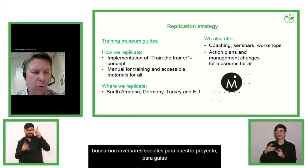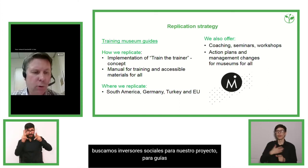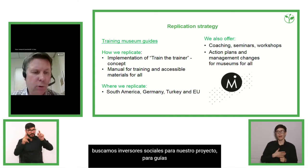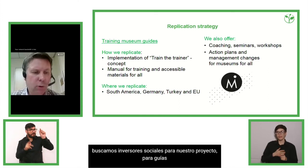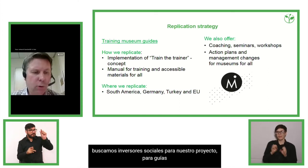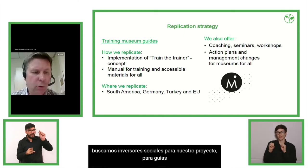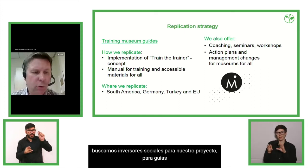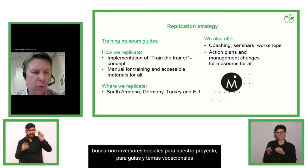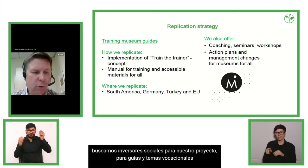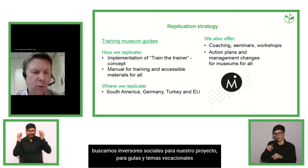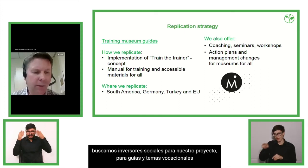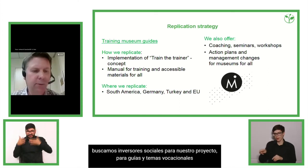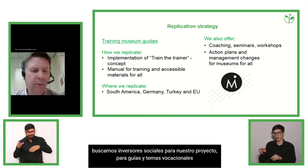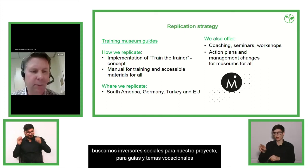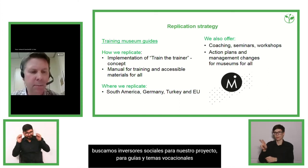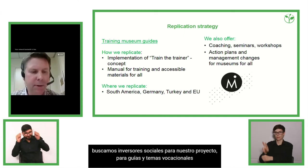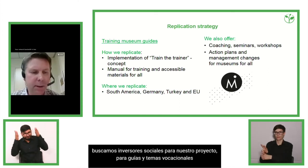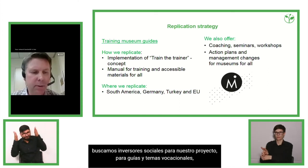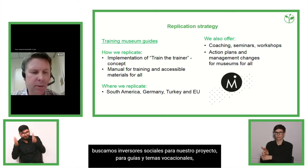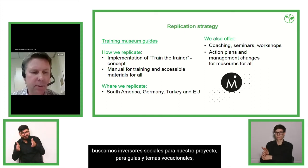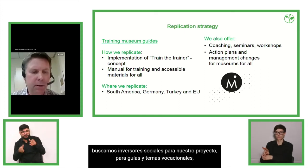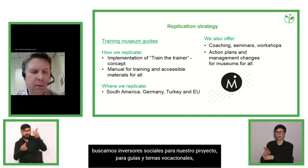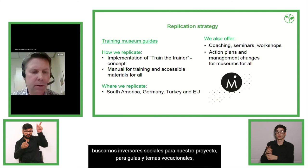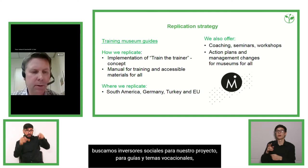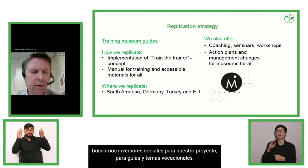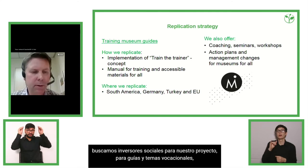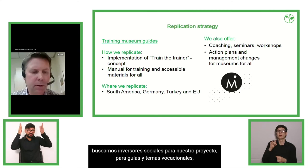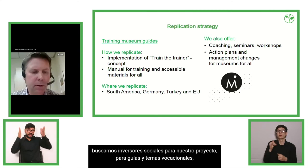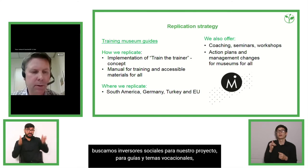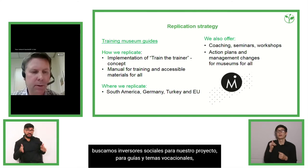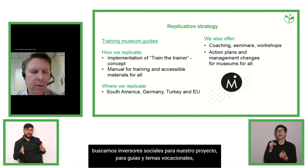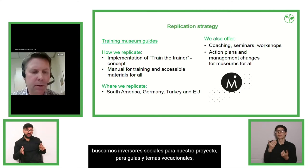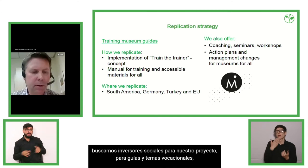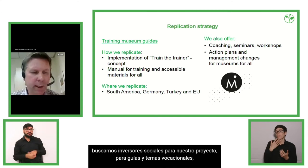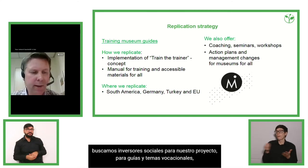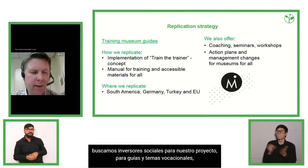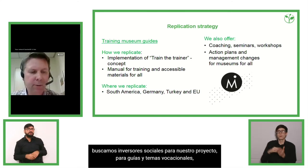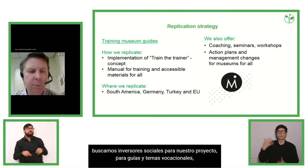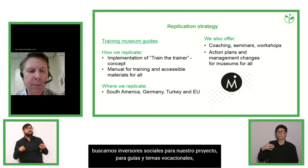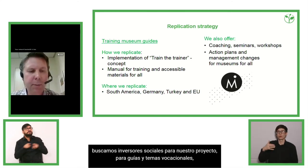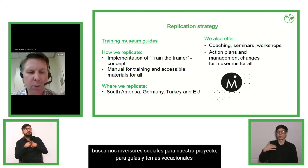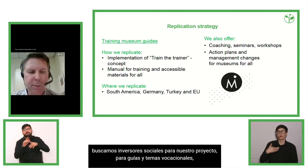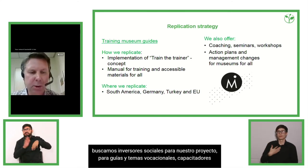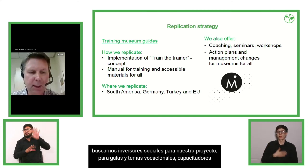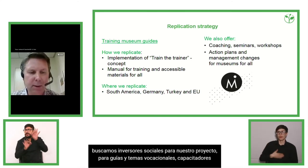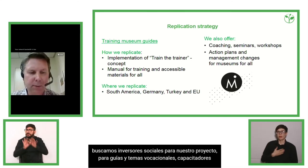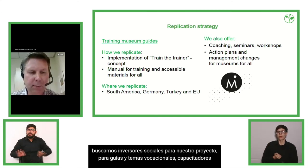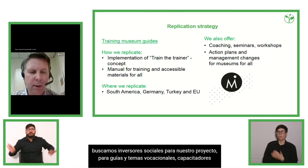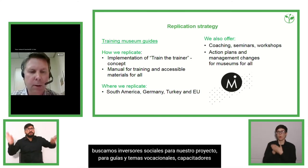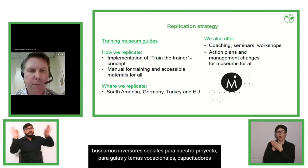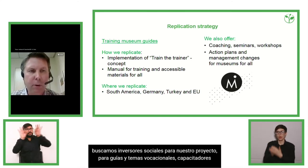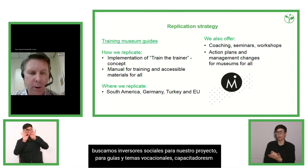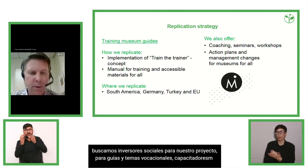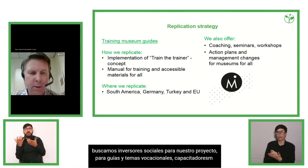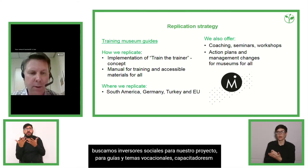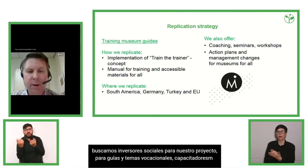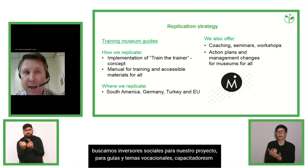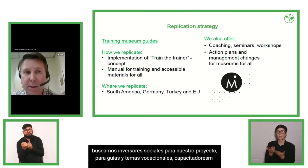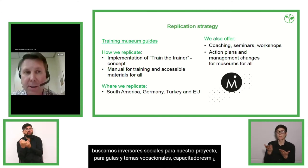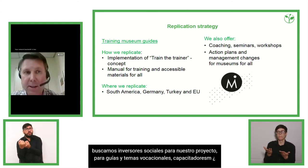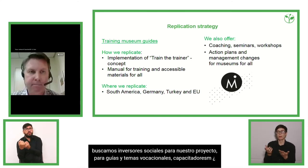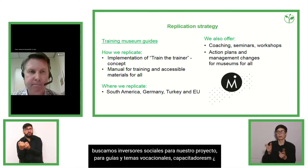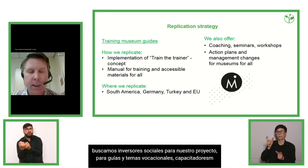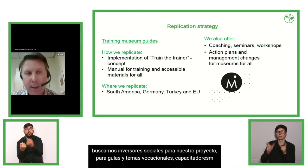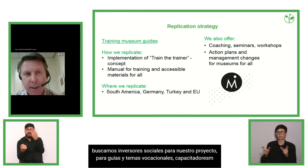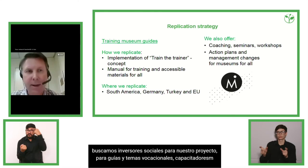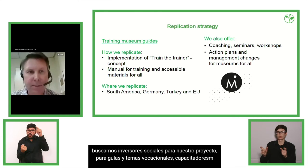capacitación. Y lo más importante para nosotros es que queremos ayudar a la persona con necesidades especiales